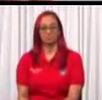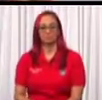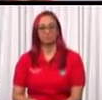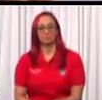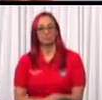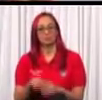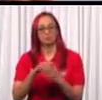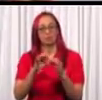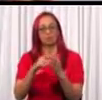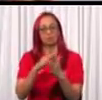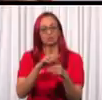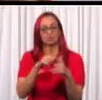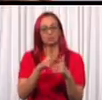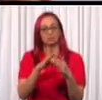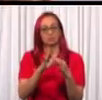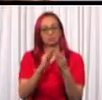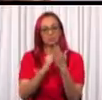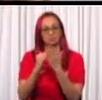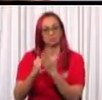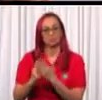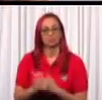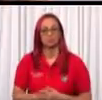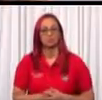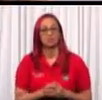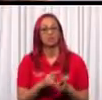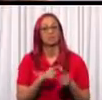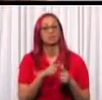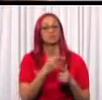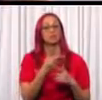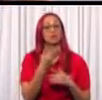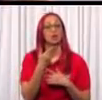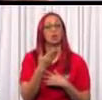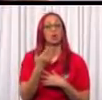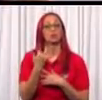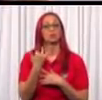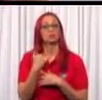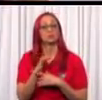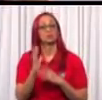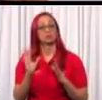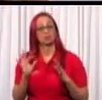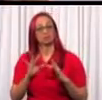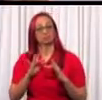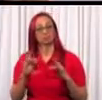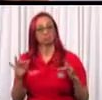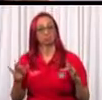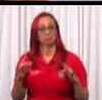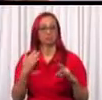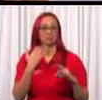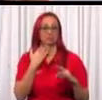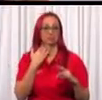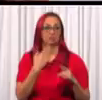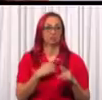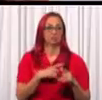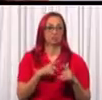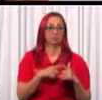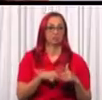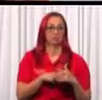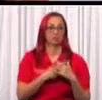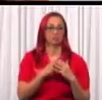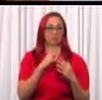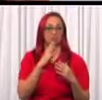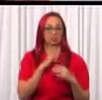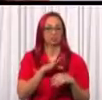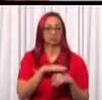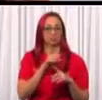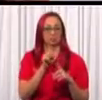y predicciones, y solo cuando ya se nos está llevando candanga es que empezamos a hablar del fenómeno del Niño y